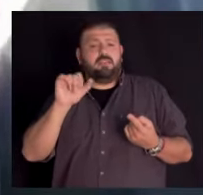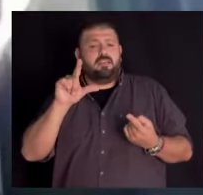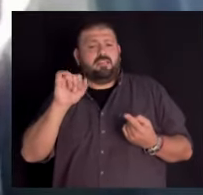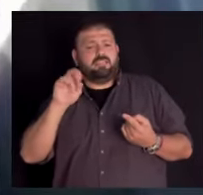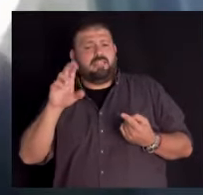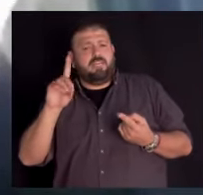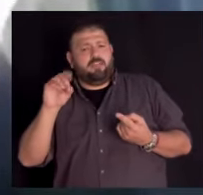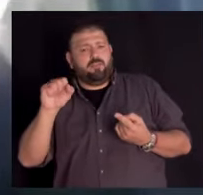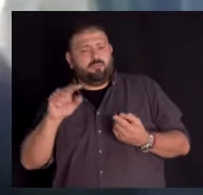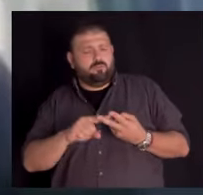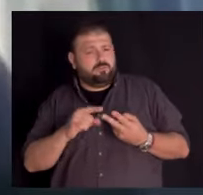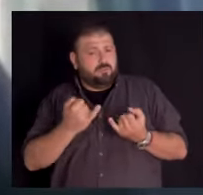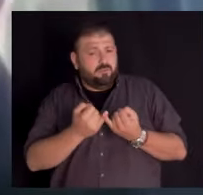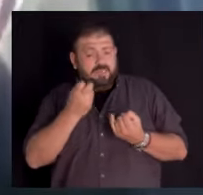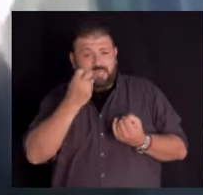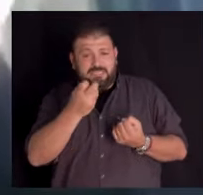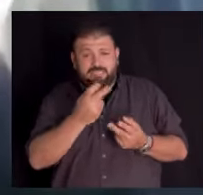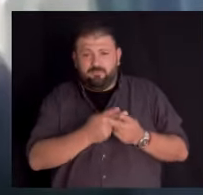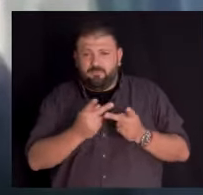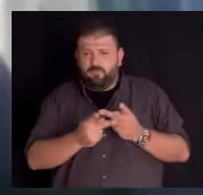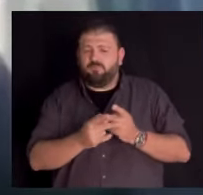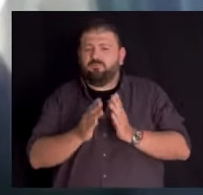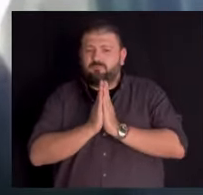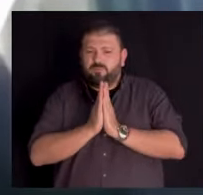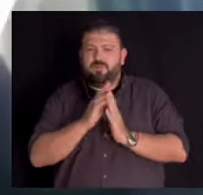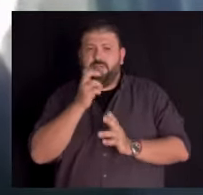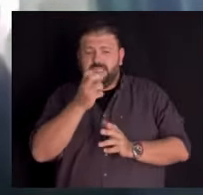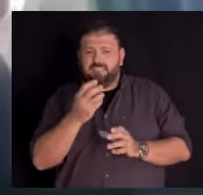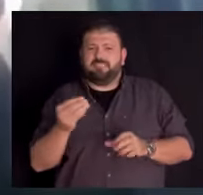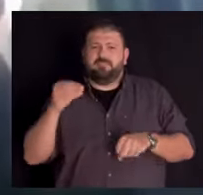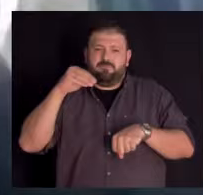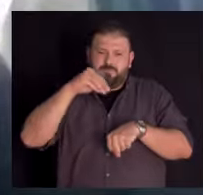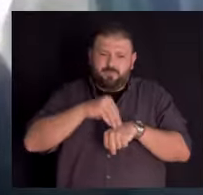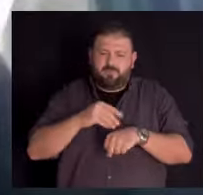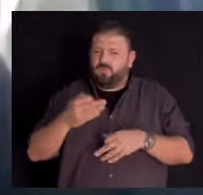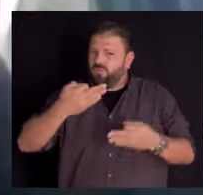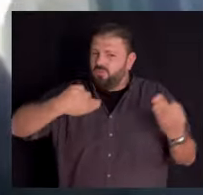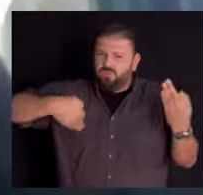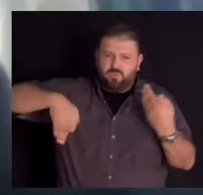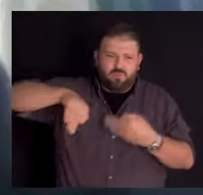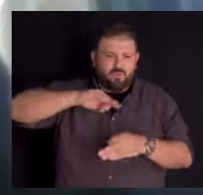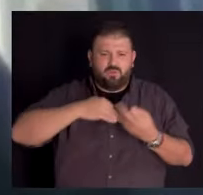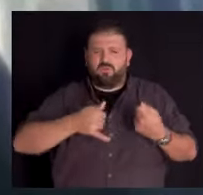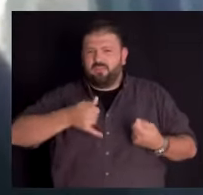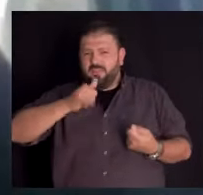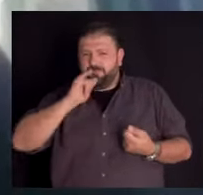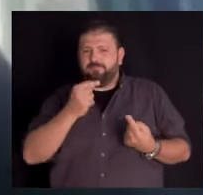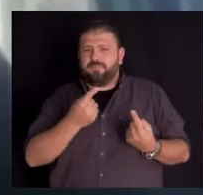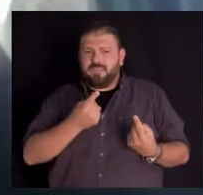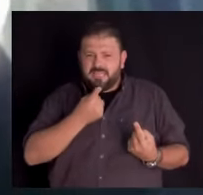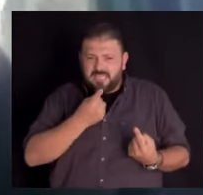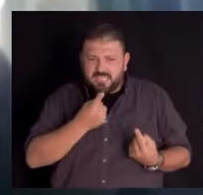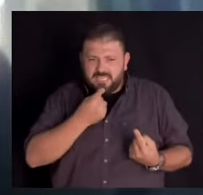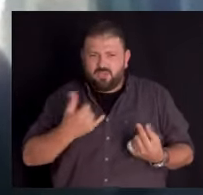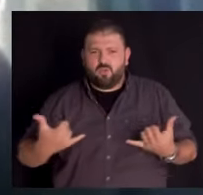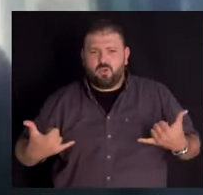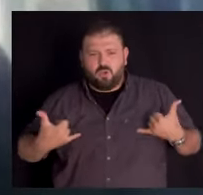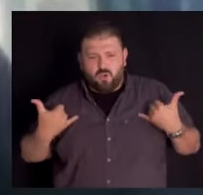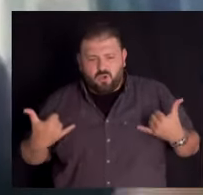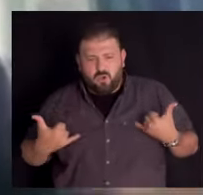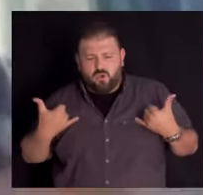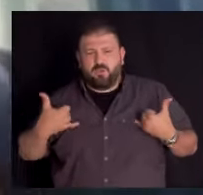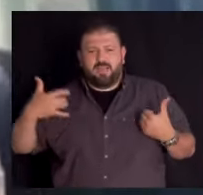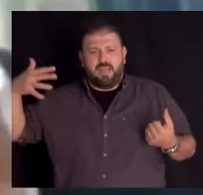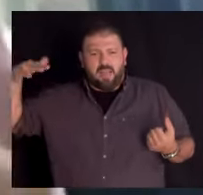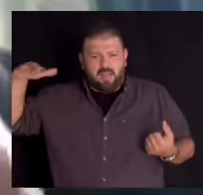producto, por favor, agréguenlo. Debemos de tomarlo todos, ¿sí? Niños, jóvenes, adultos, ancianos.